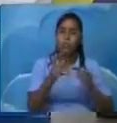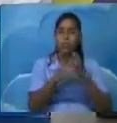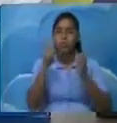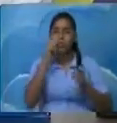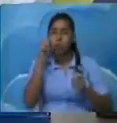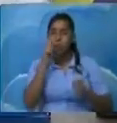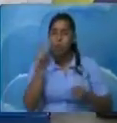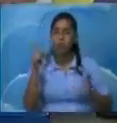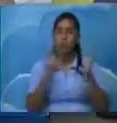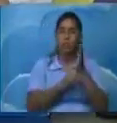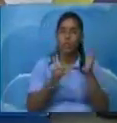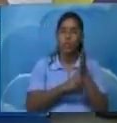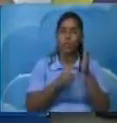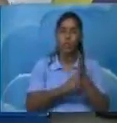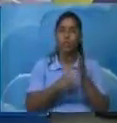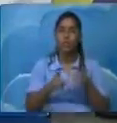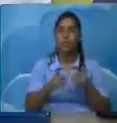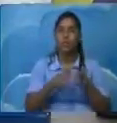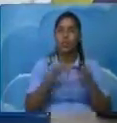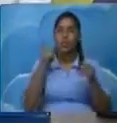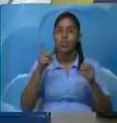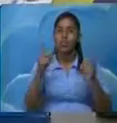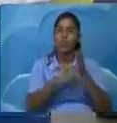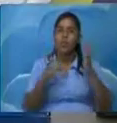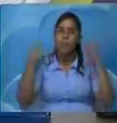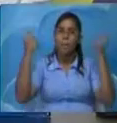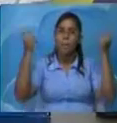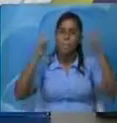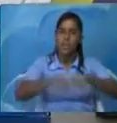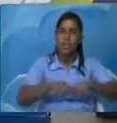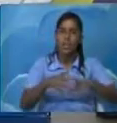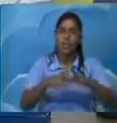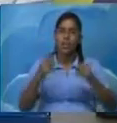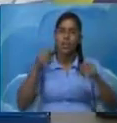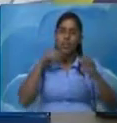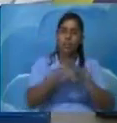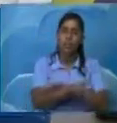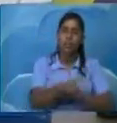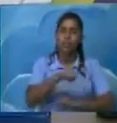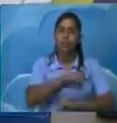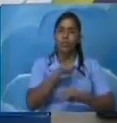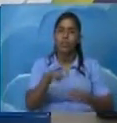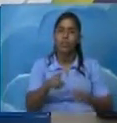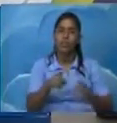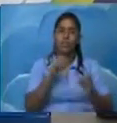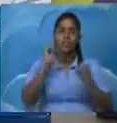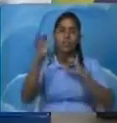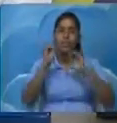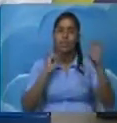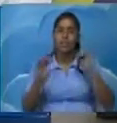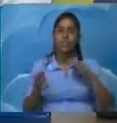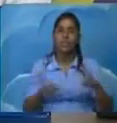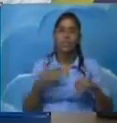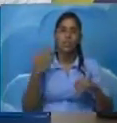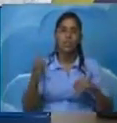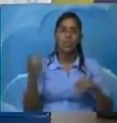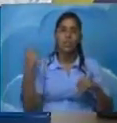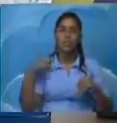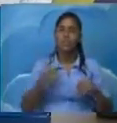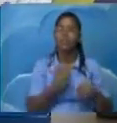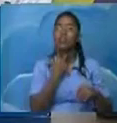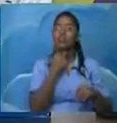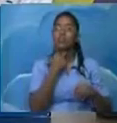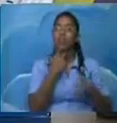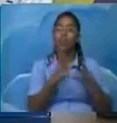hombre endeudado. Esto deberíamos aplicárselo al Fondo Monetario Internacional, que tiene a